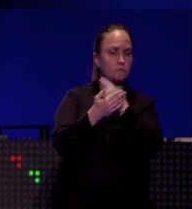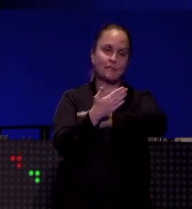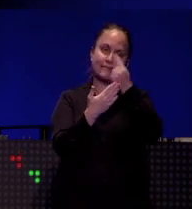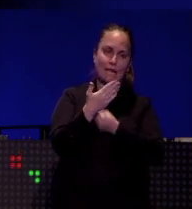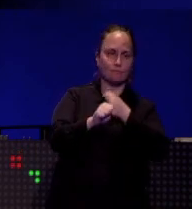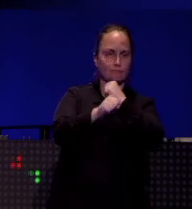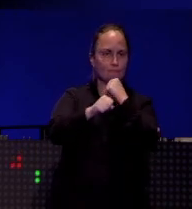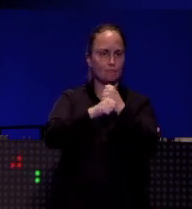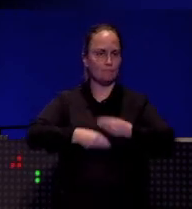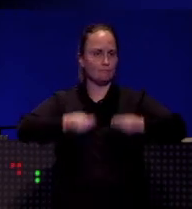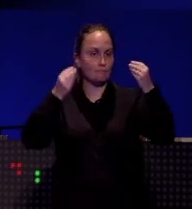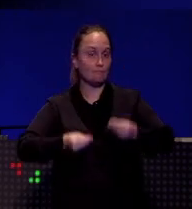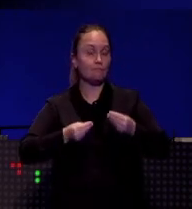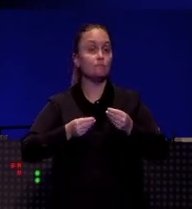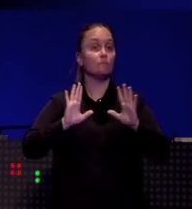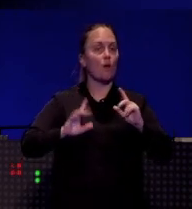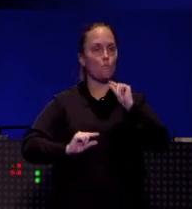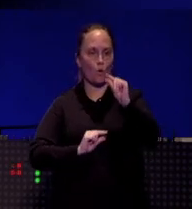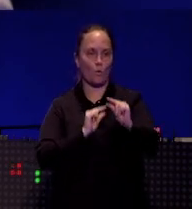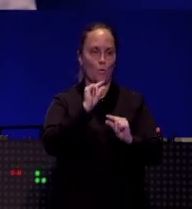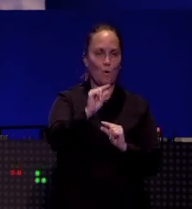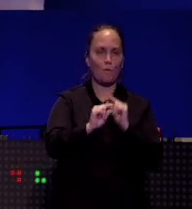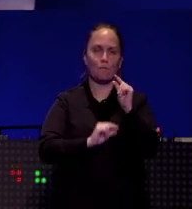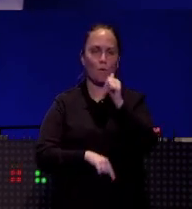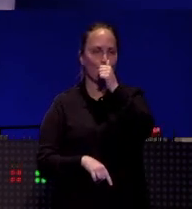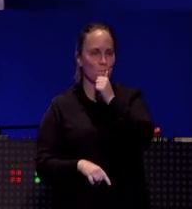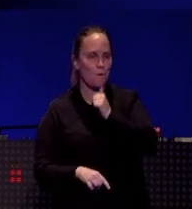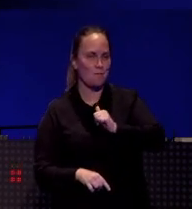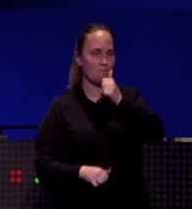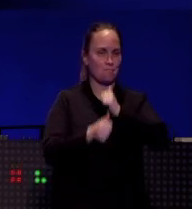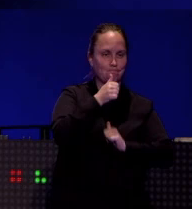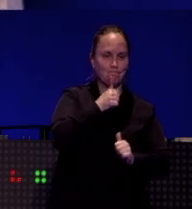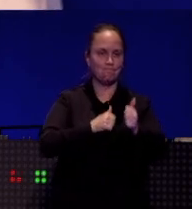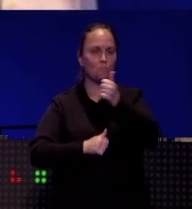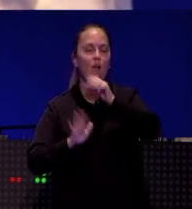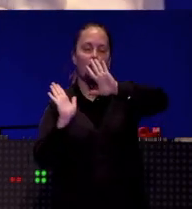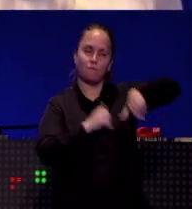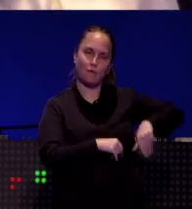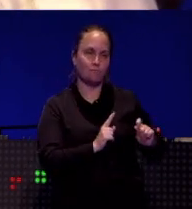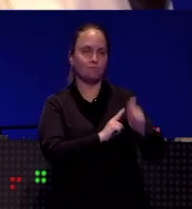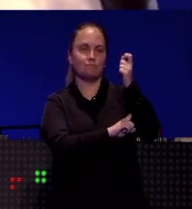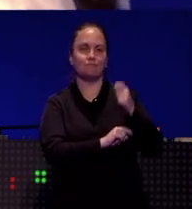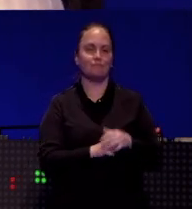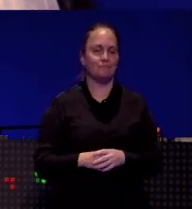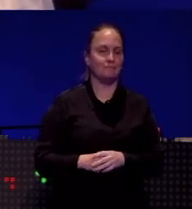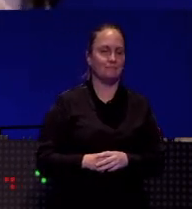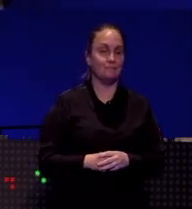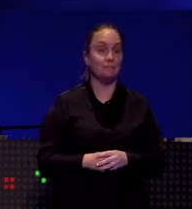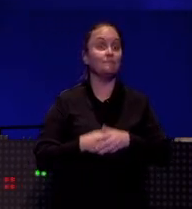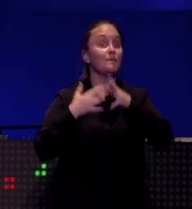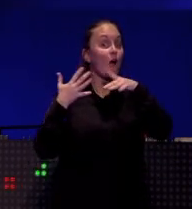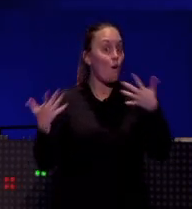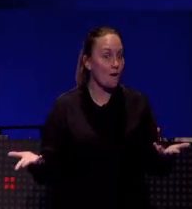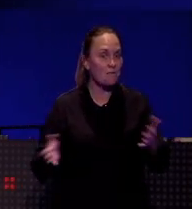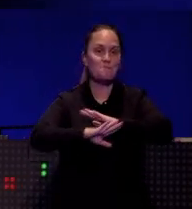y bueno poquito a poco y con mucha paciencia se consiguen al final resultados y ahora